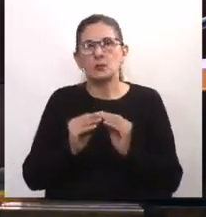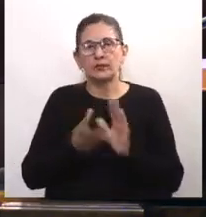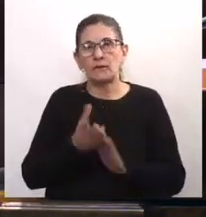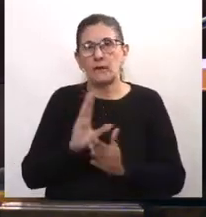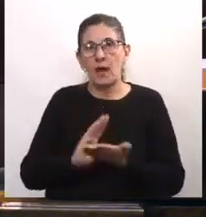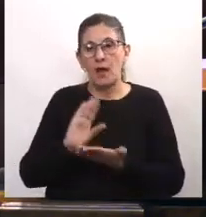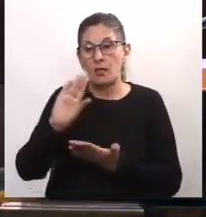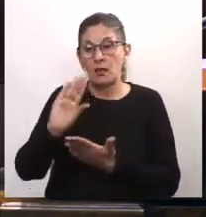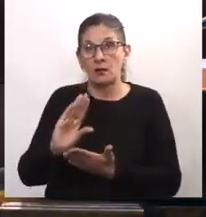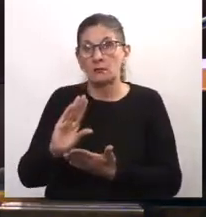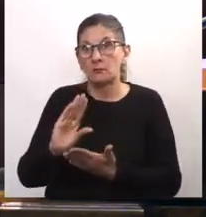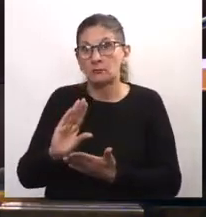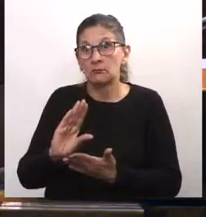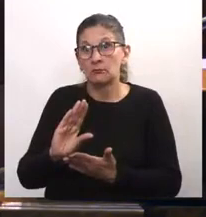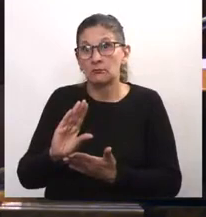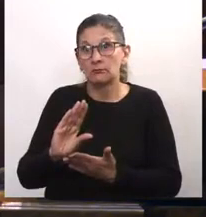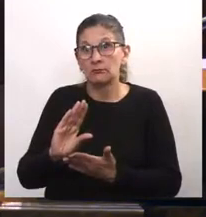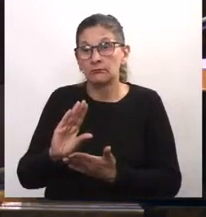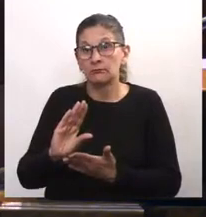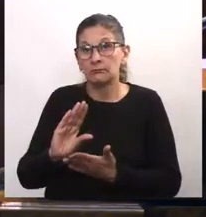asignar?